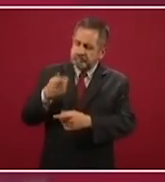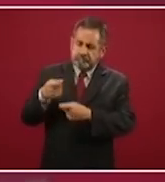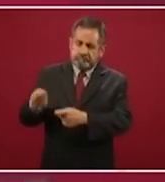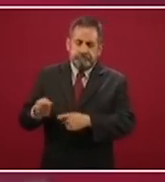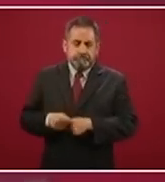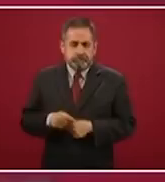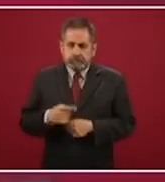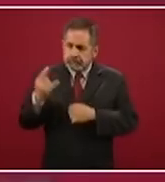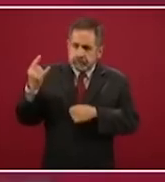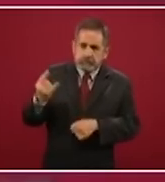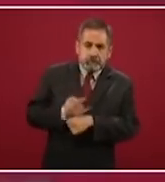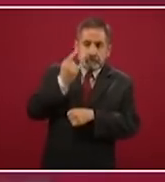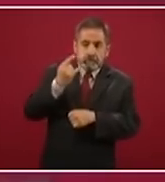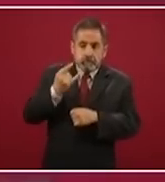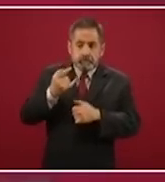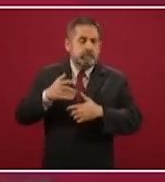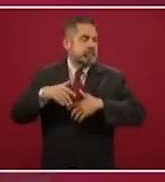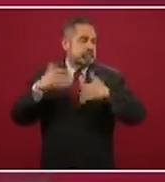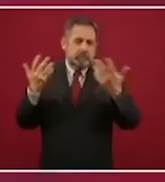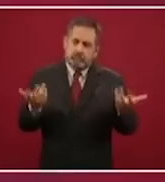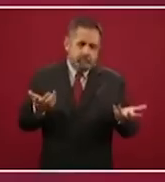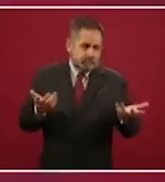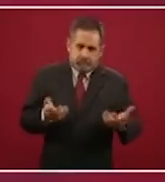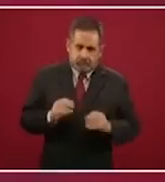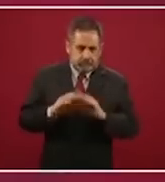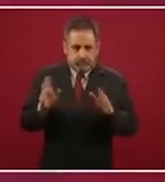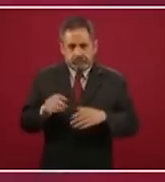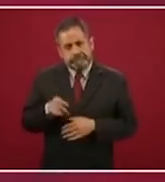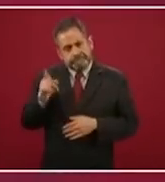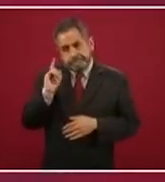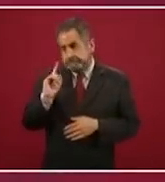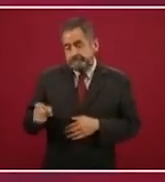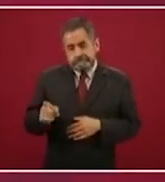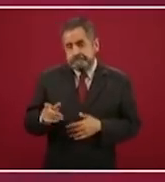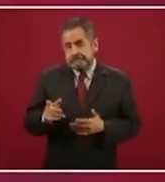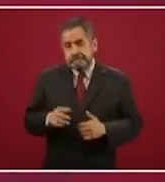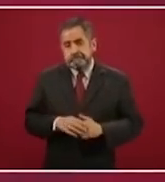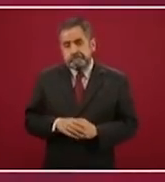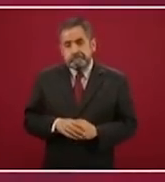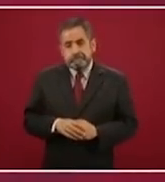no, pues entonces van a ser